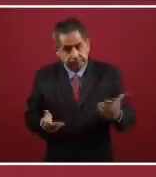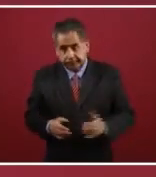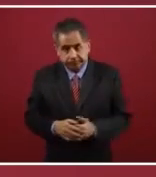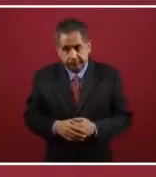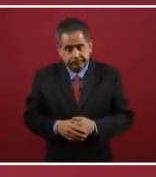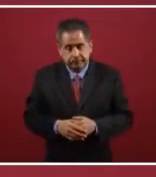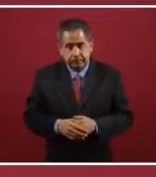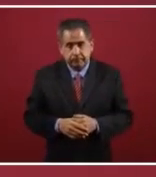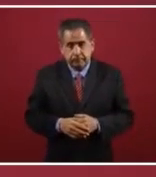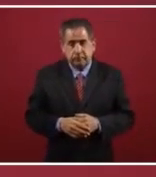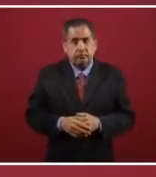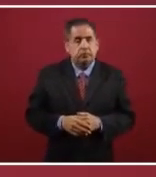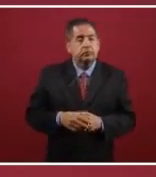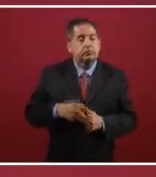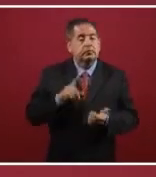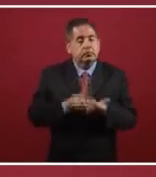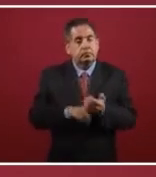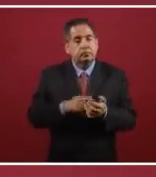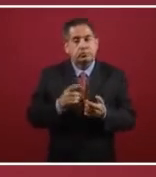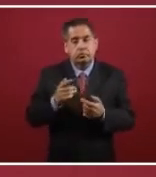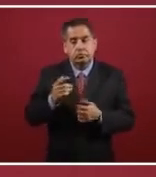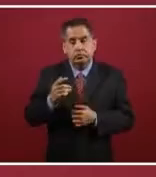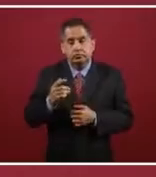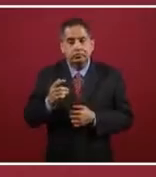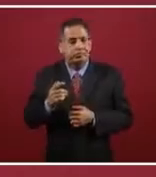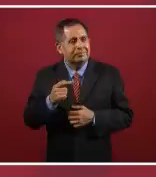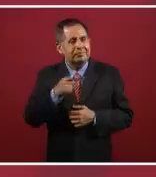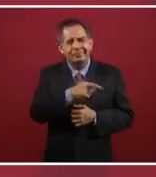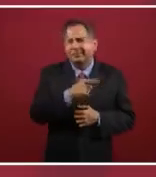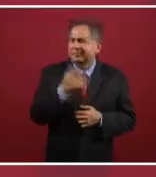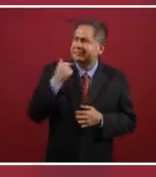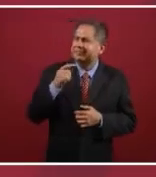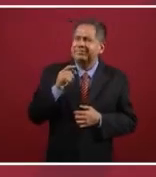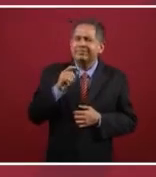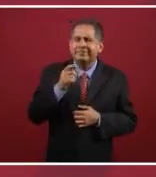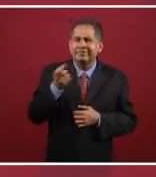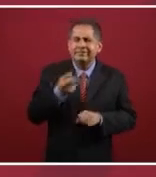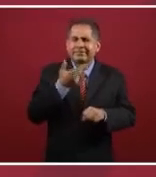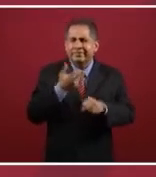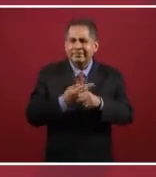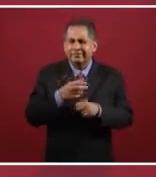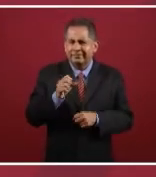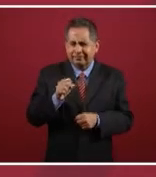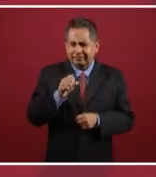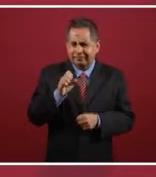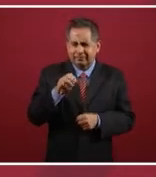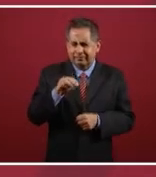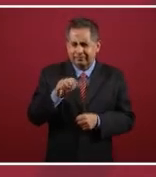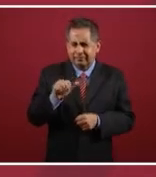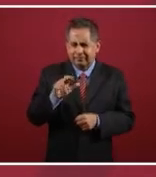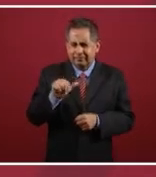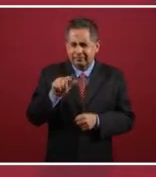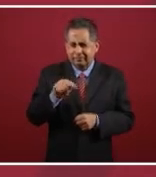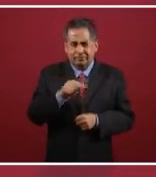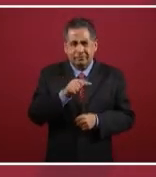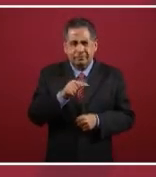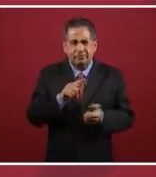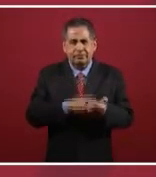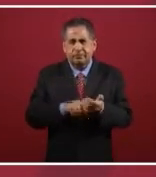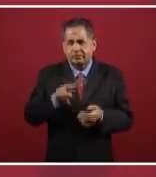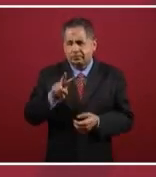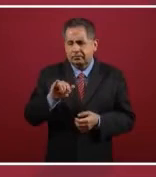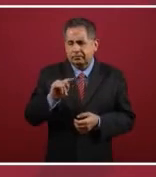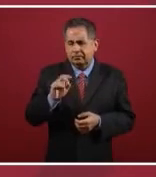hay autoridades el secretario del medio ambiente víctor manuel